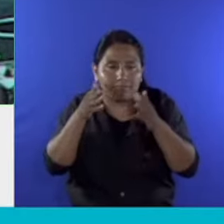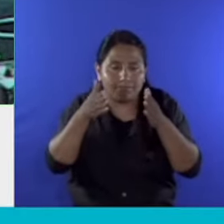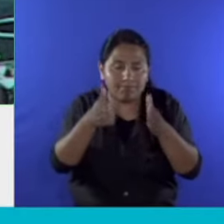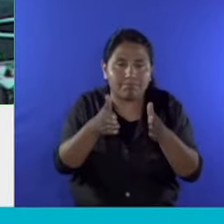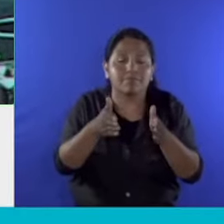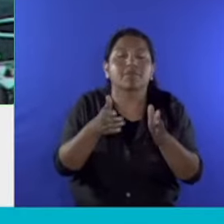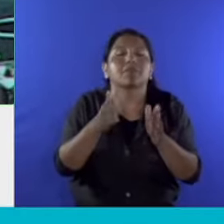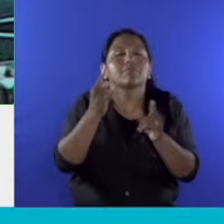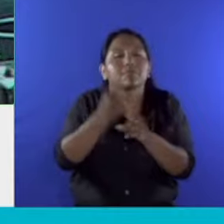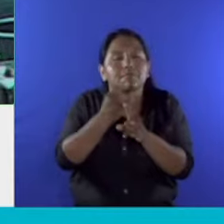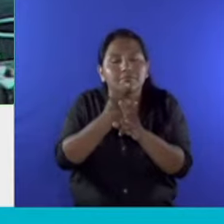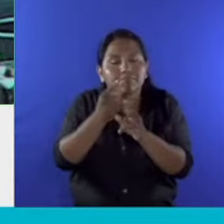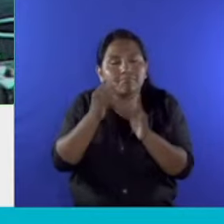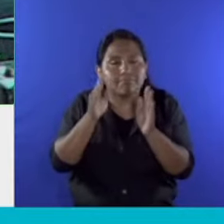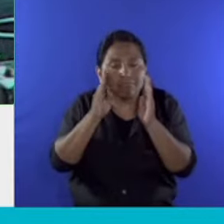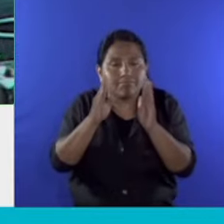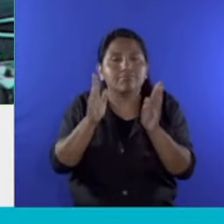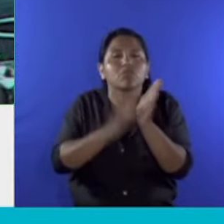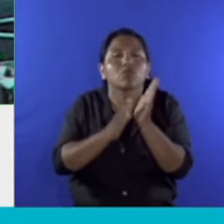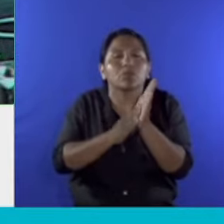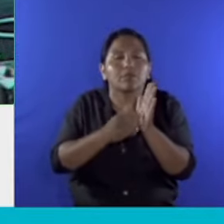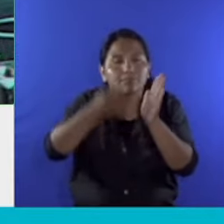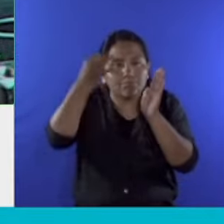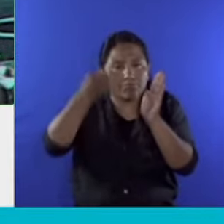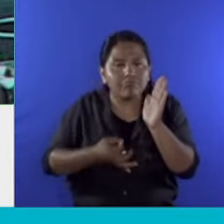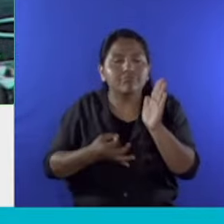a la fundamentación pura y dura, también hay que decir